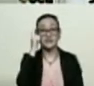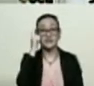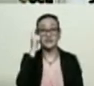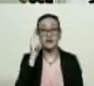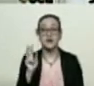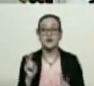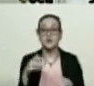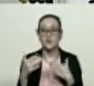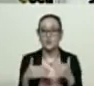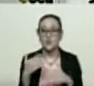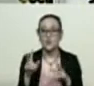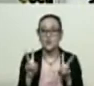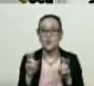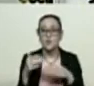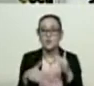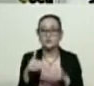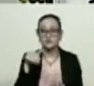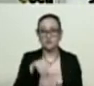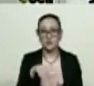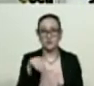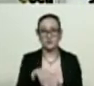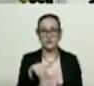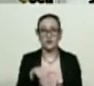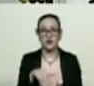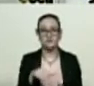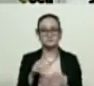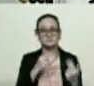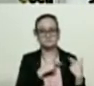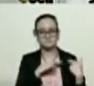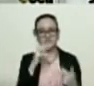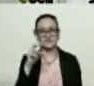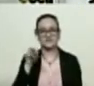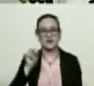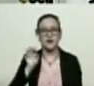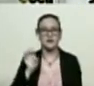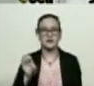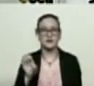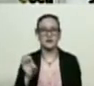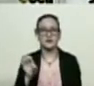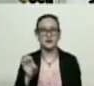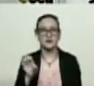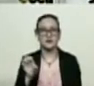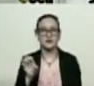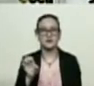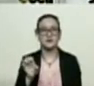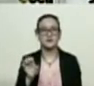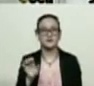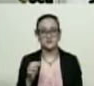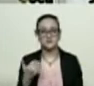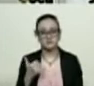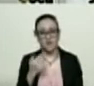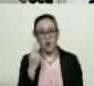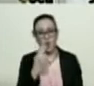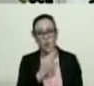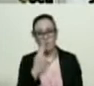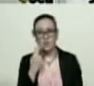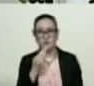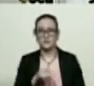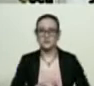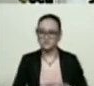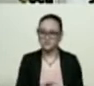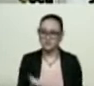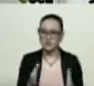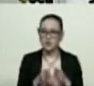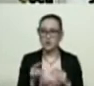nuevo proceso electoral el consejo nacional electoral una vez más por el firme compromiso de dar a las